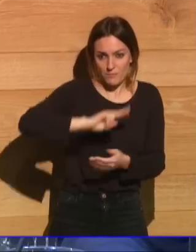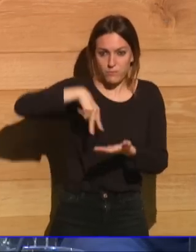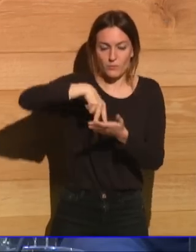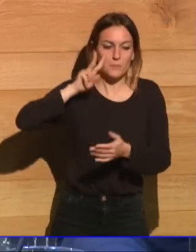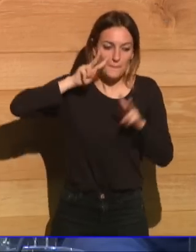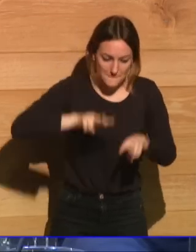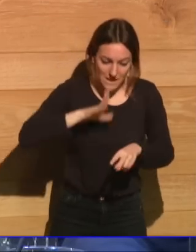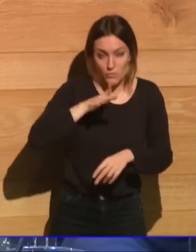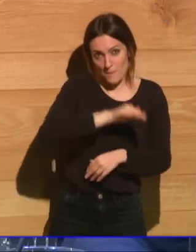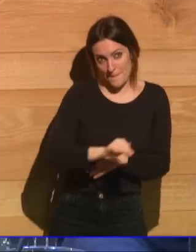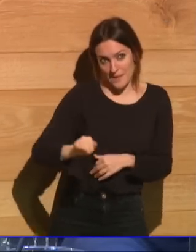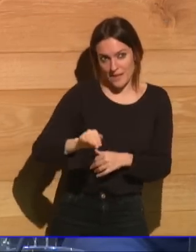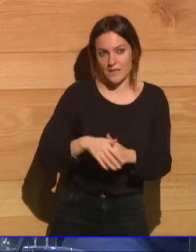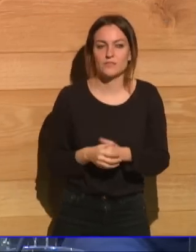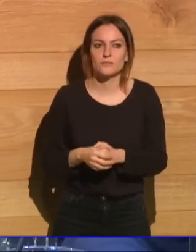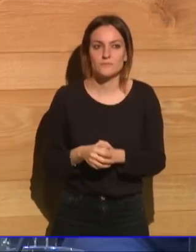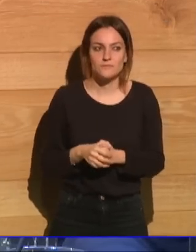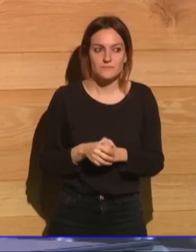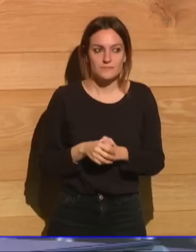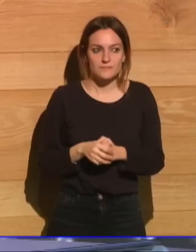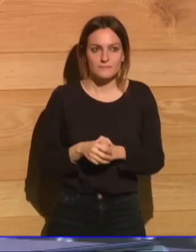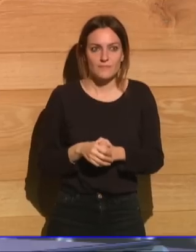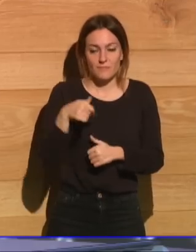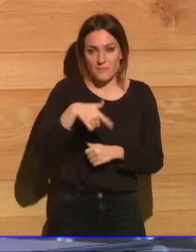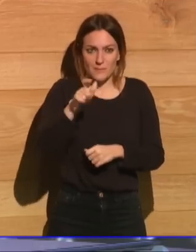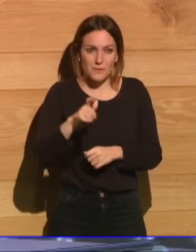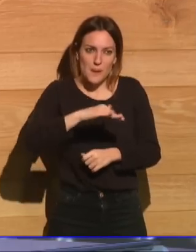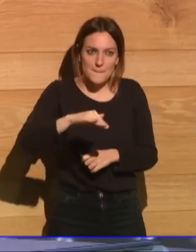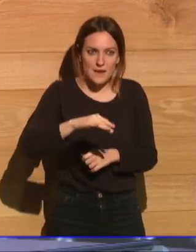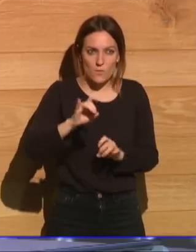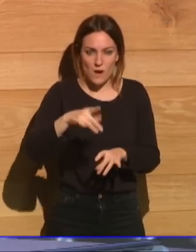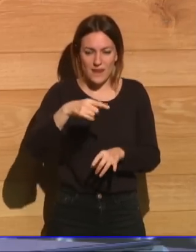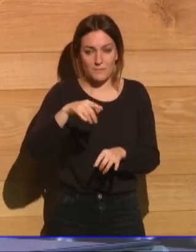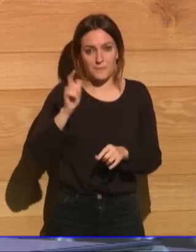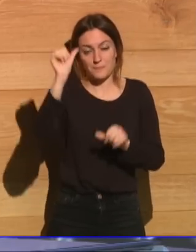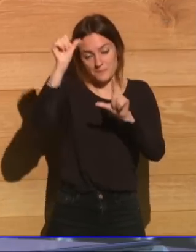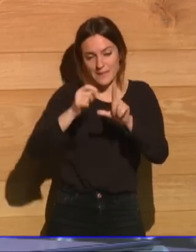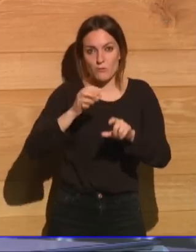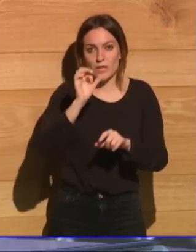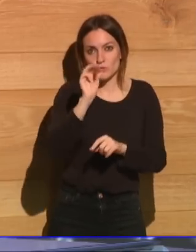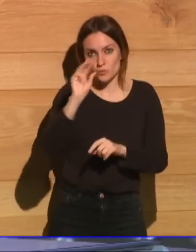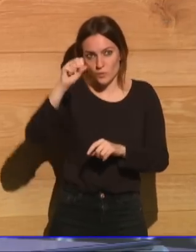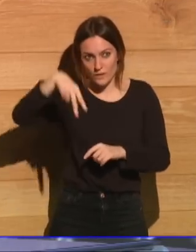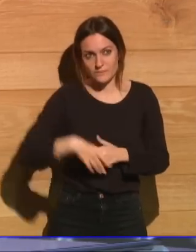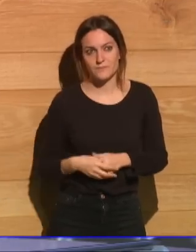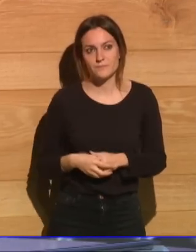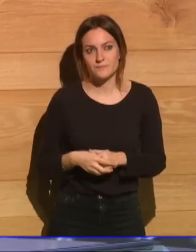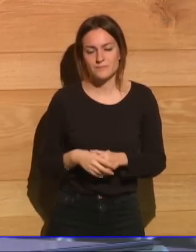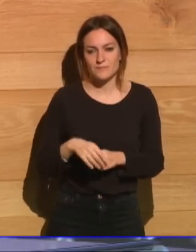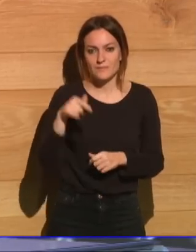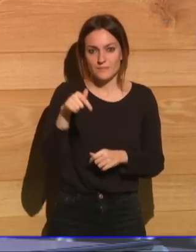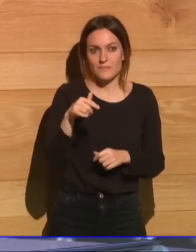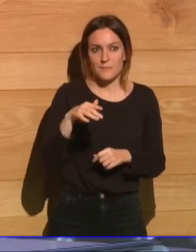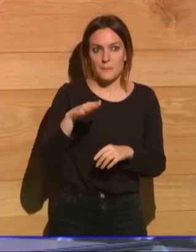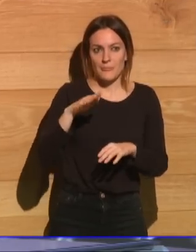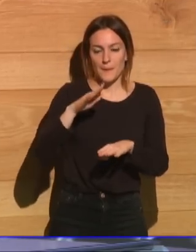que haya visto El fantasma del paraíso, Esa- pues es esa- Swan, está sale ahí. el malo. El malo. efectivamente. Y además no ha tenido ningún problema de estatura para casarse muy